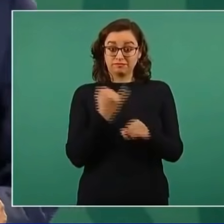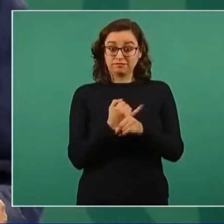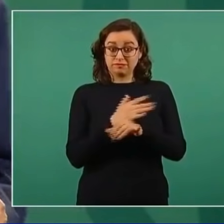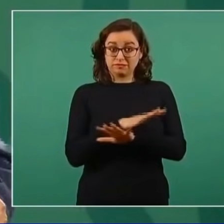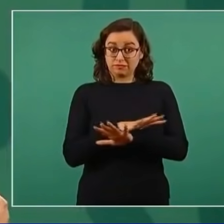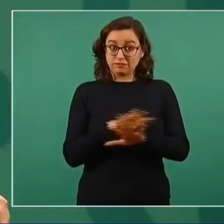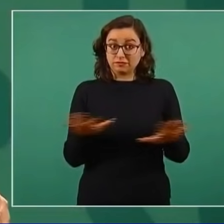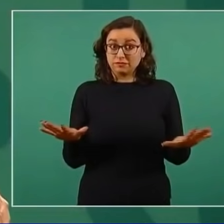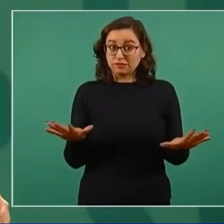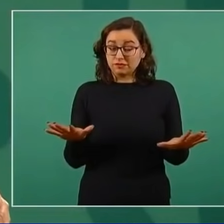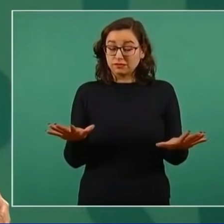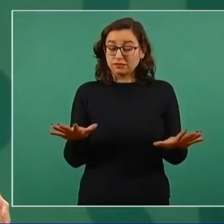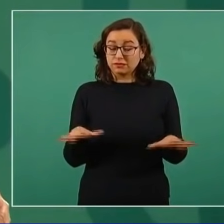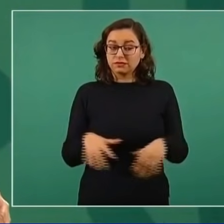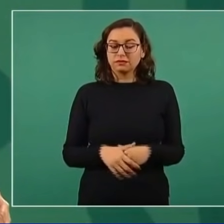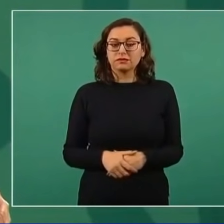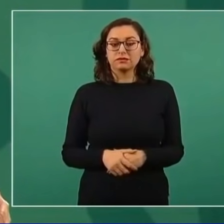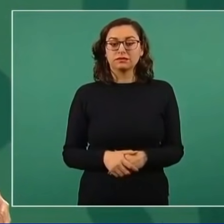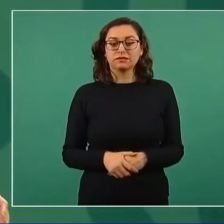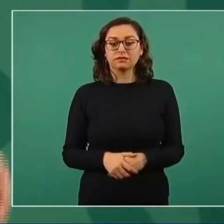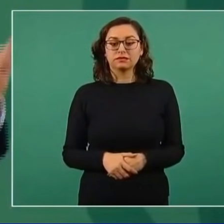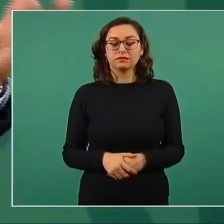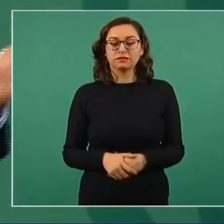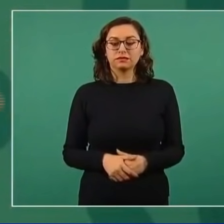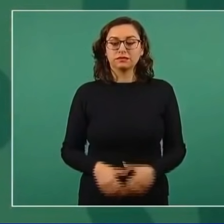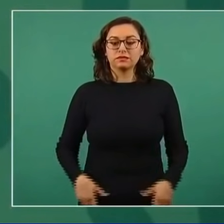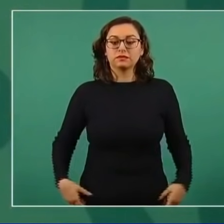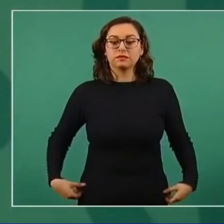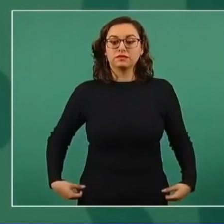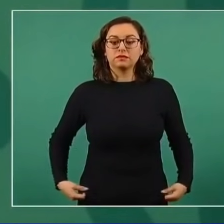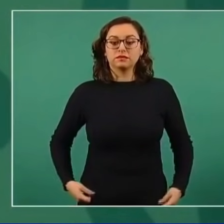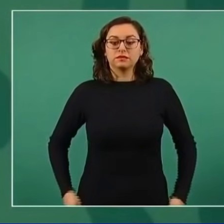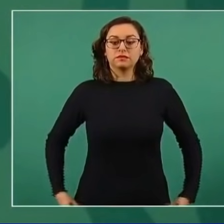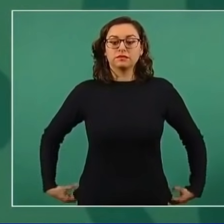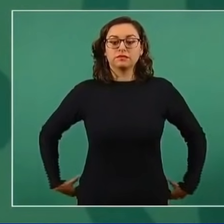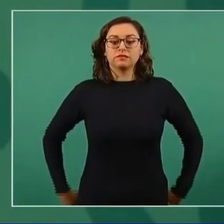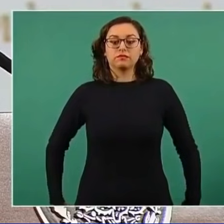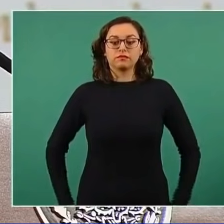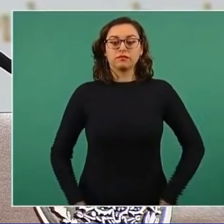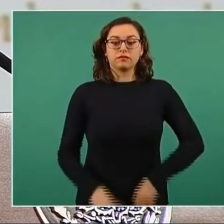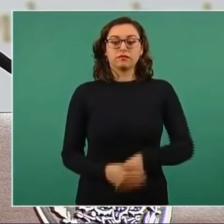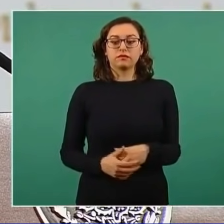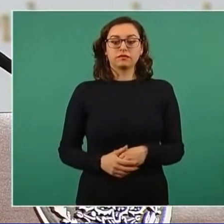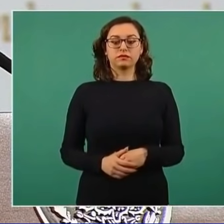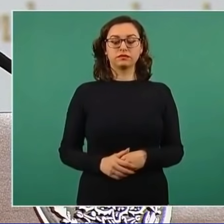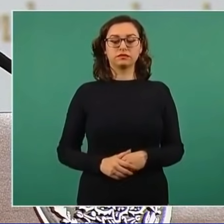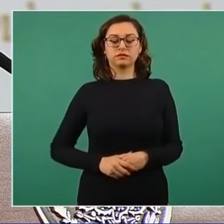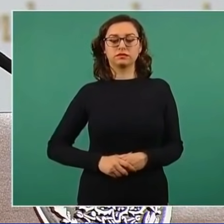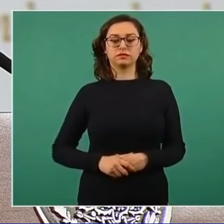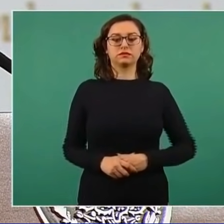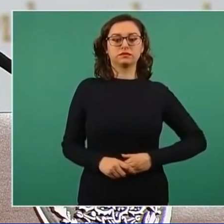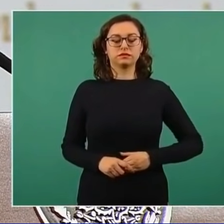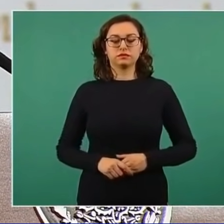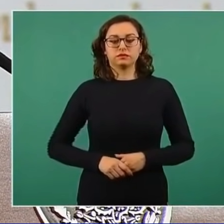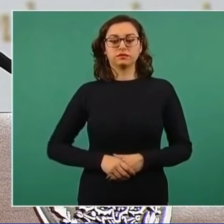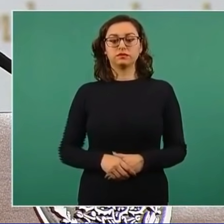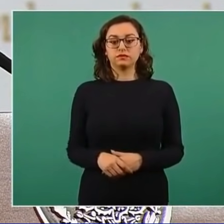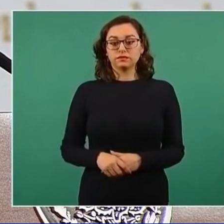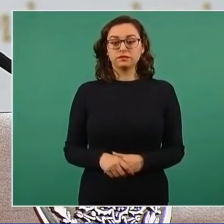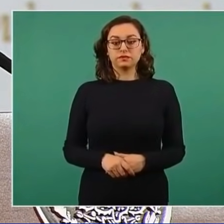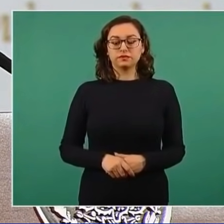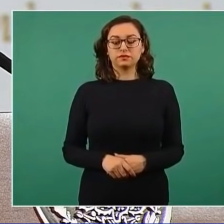Uno desea, por ejemplo, de que todos los